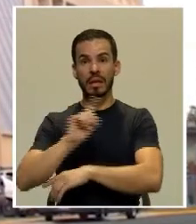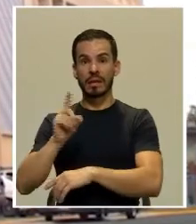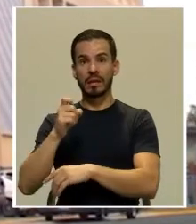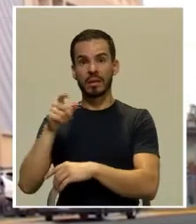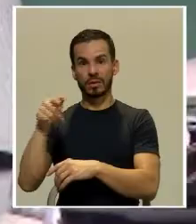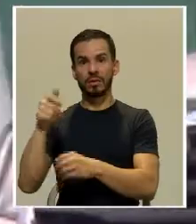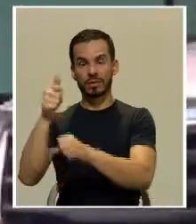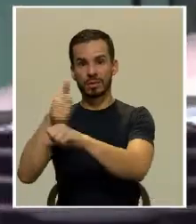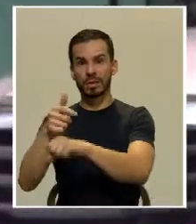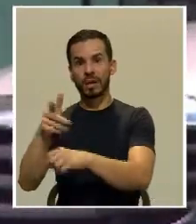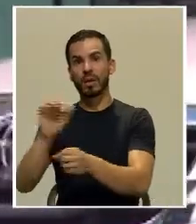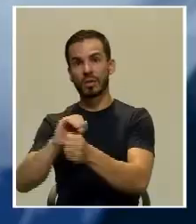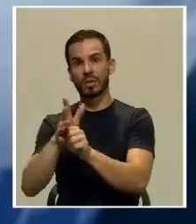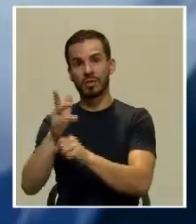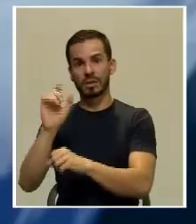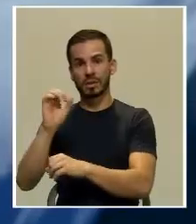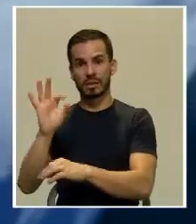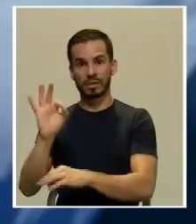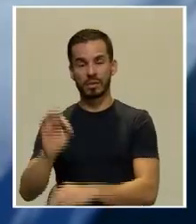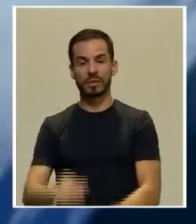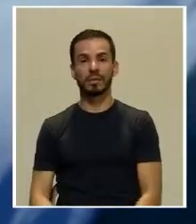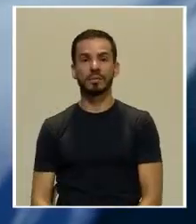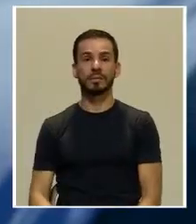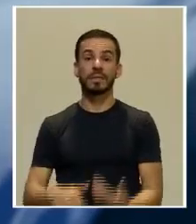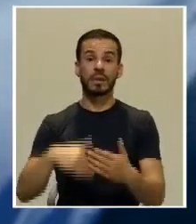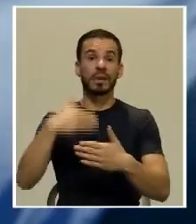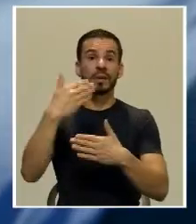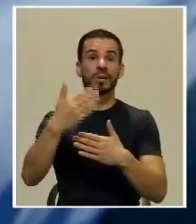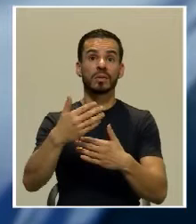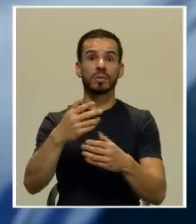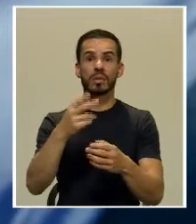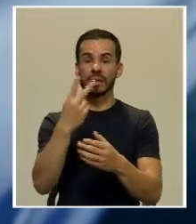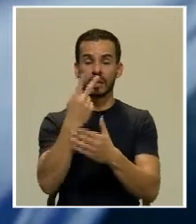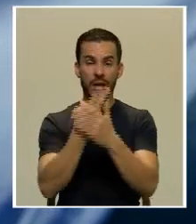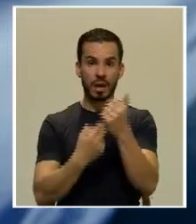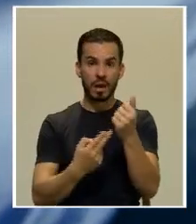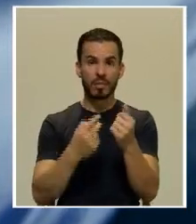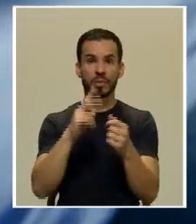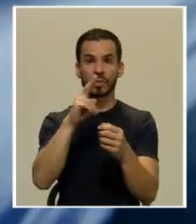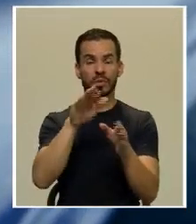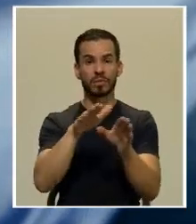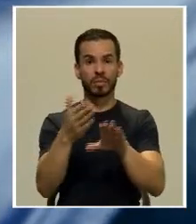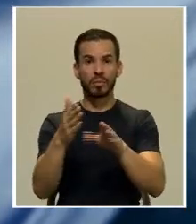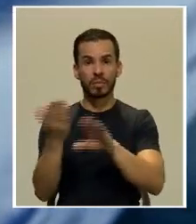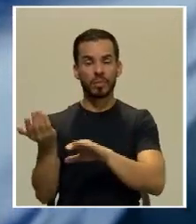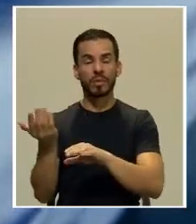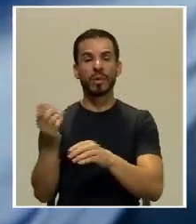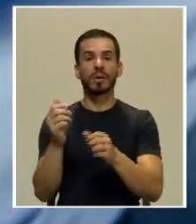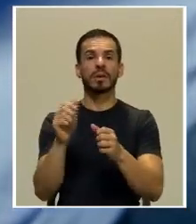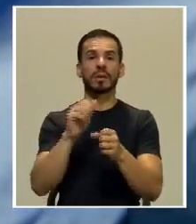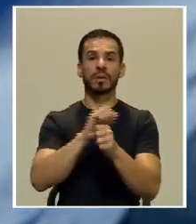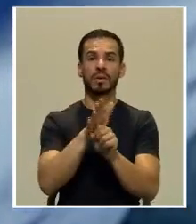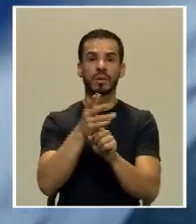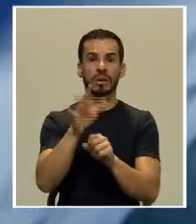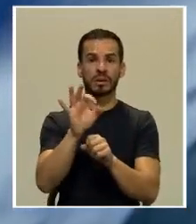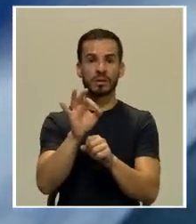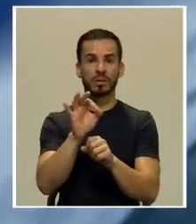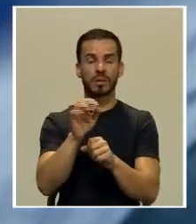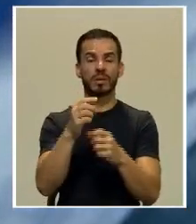que fue diagnosticado con COVID-19. Más tarde se anunciaron de manera conjunta 2 fallecimientos de pacientes